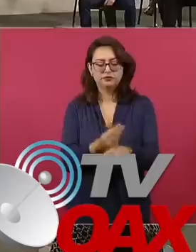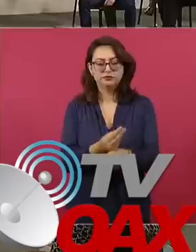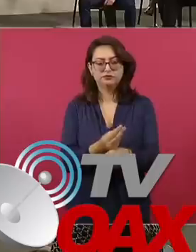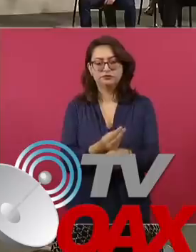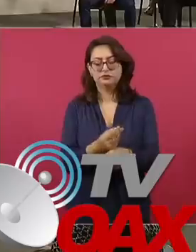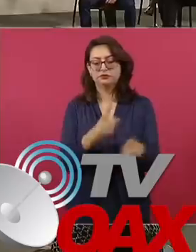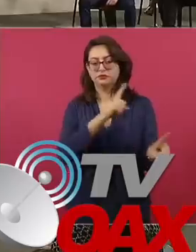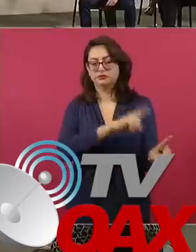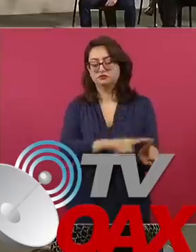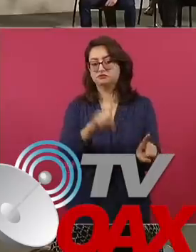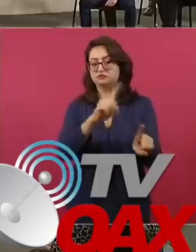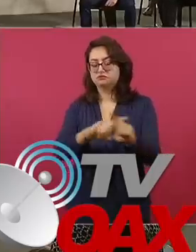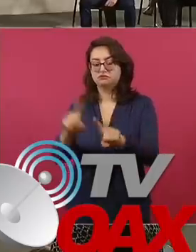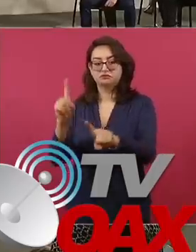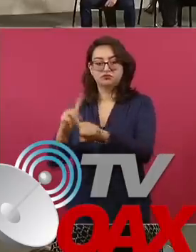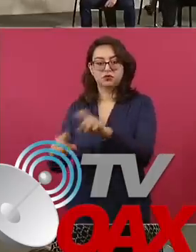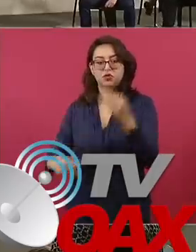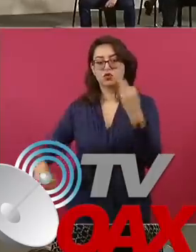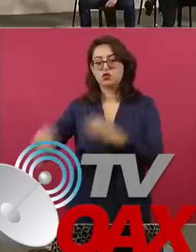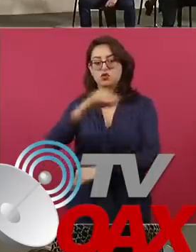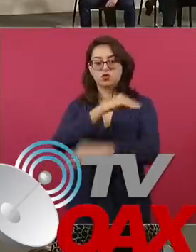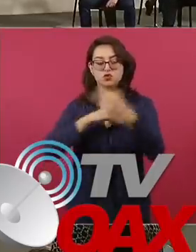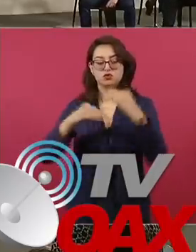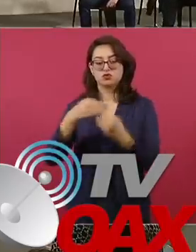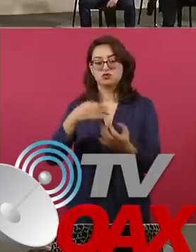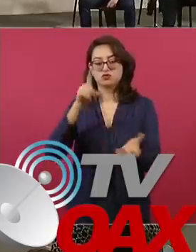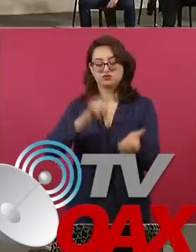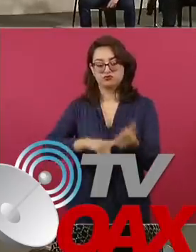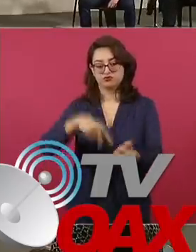obra. ¿Podemos poner el video, por favor?